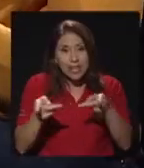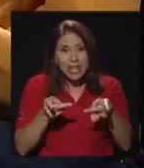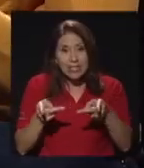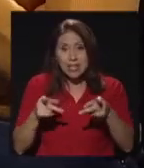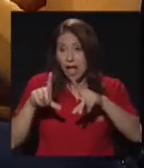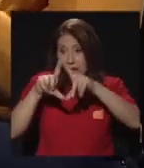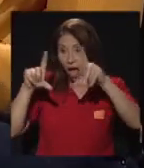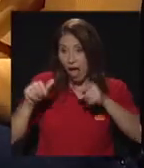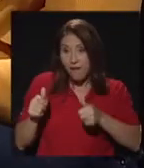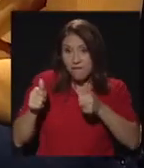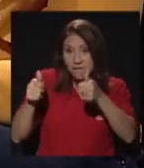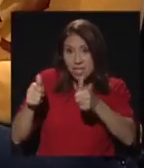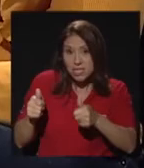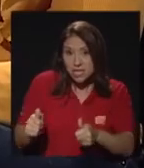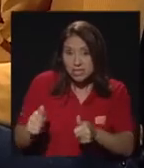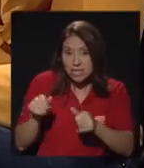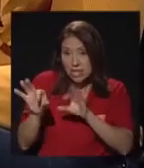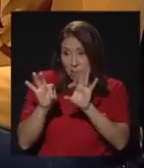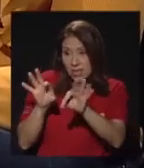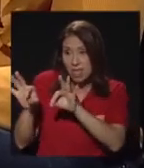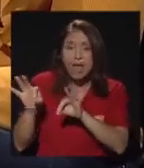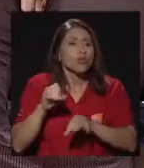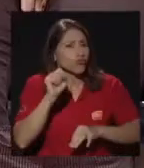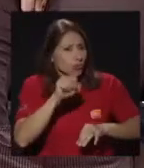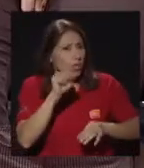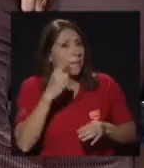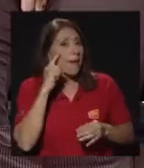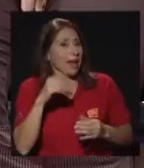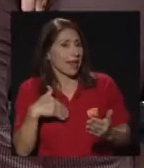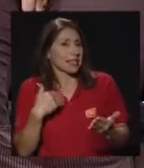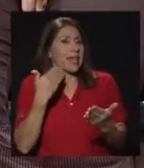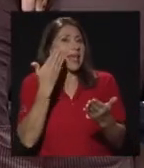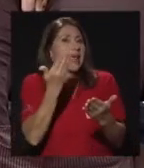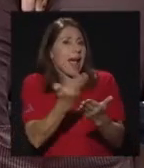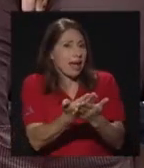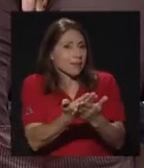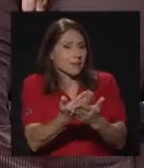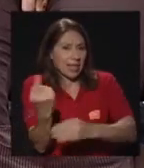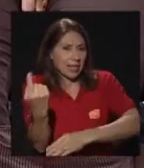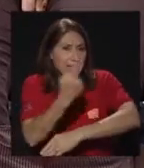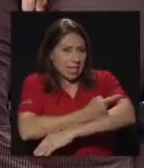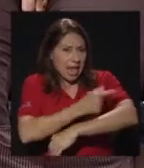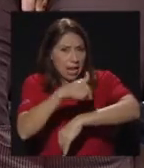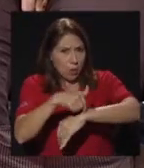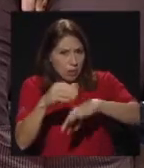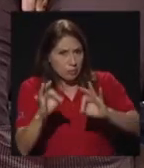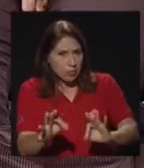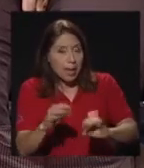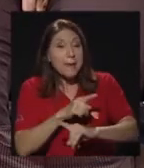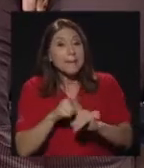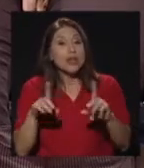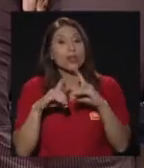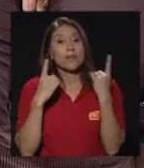invitando a llegar tal día, a tal hora. Pero una preocupación de Migración es que